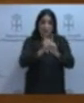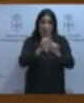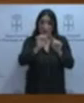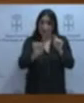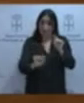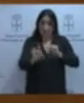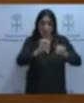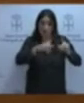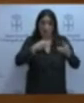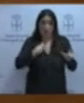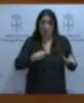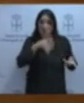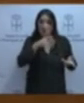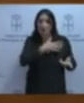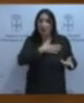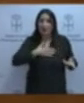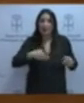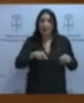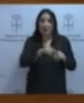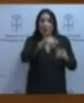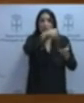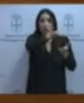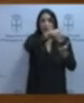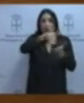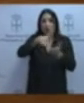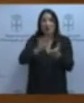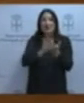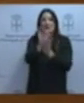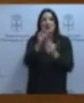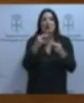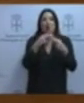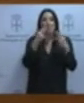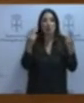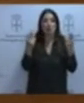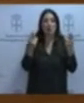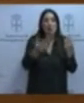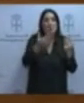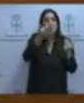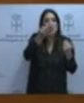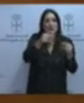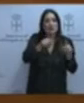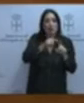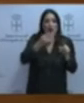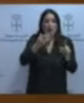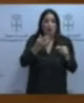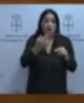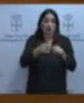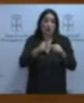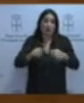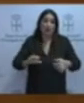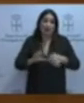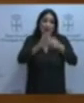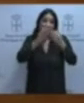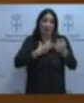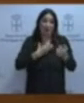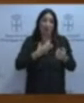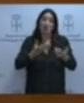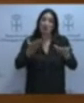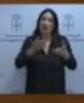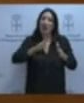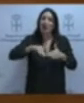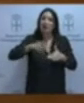ese proceso de desmantelamiento, no solo de los servicios públicos, sino del municipalismo en sí mismo, van a topar a un pueblo orgulloso de